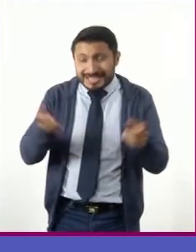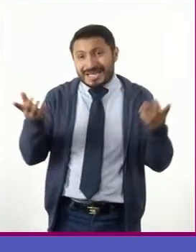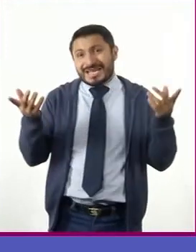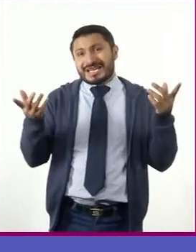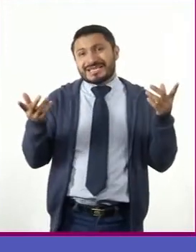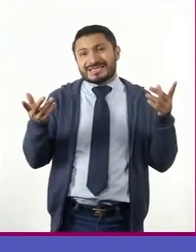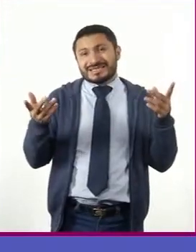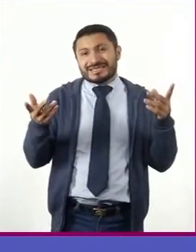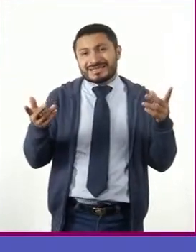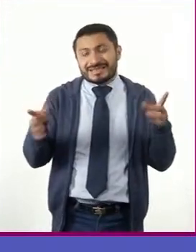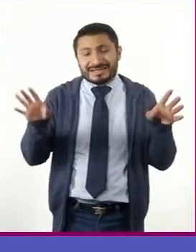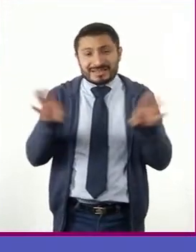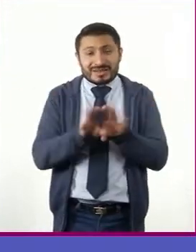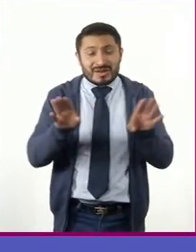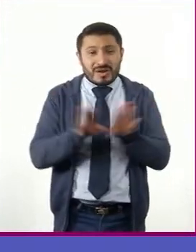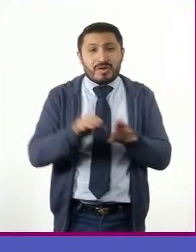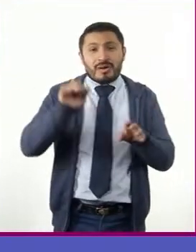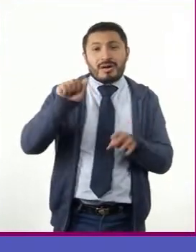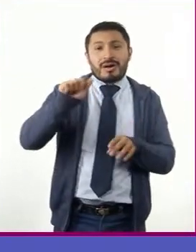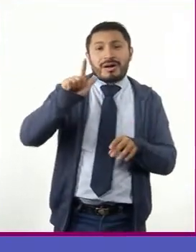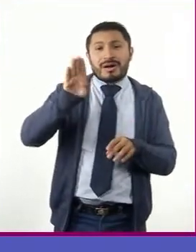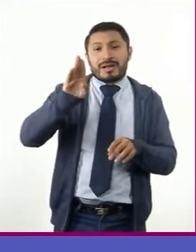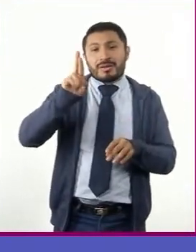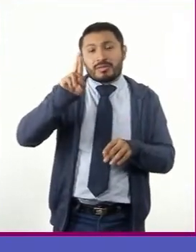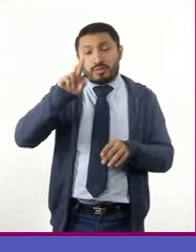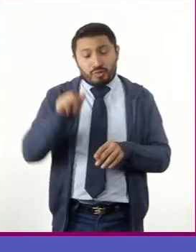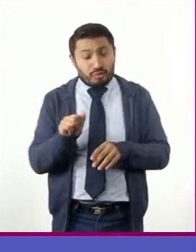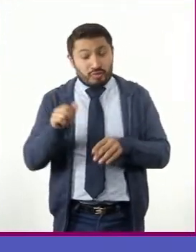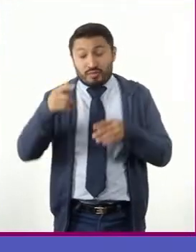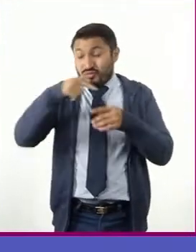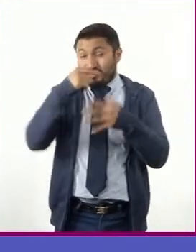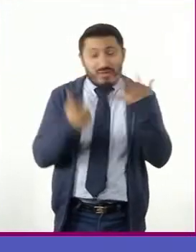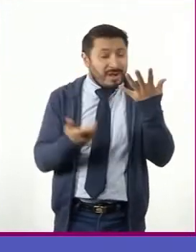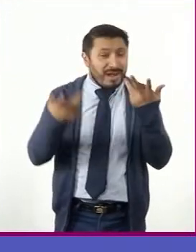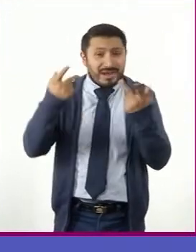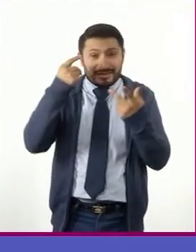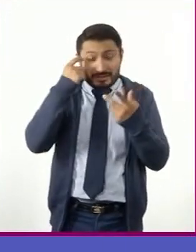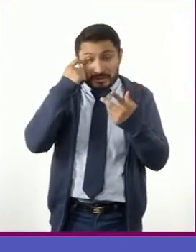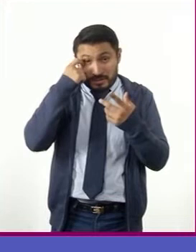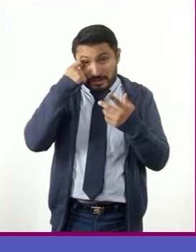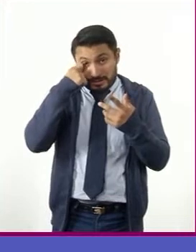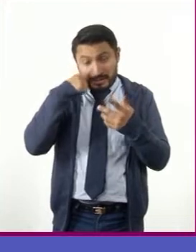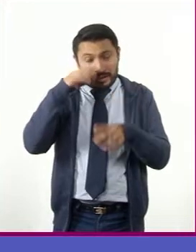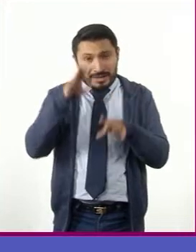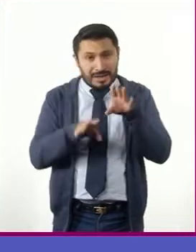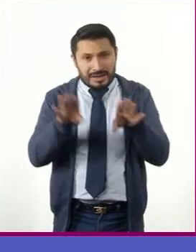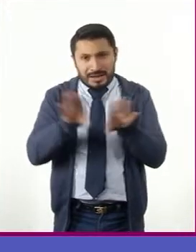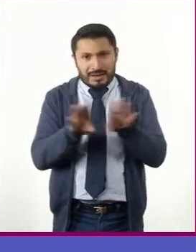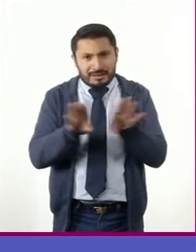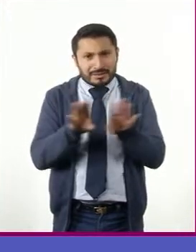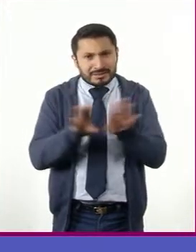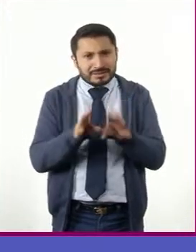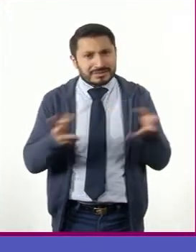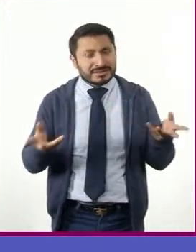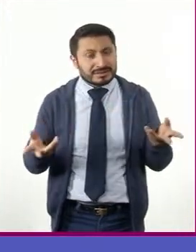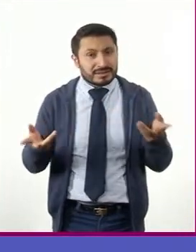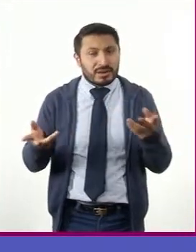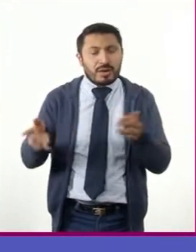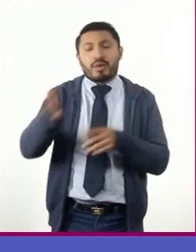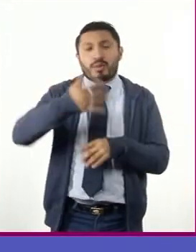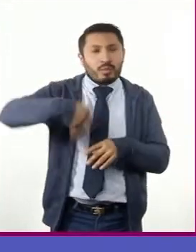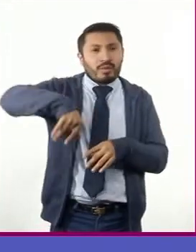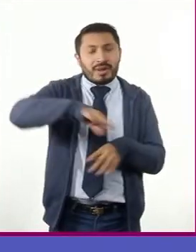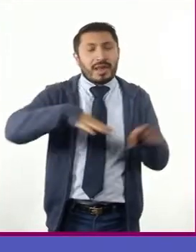chistes picantes muchas veces, y además también son personajes que en muchas ocasiones están como buscando